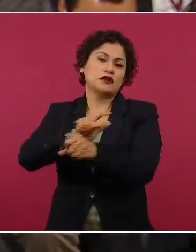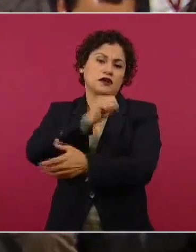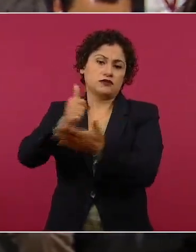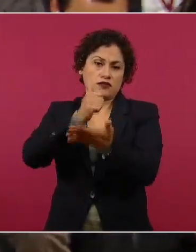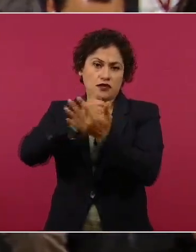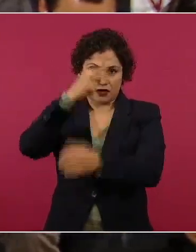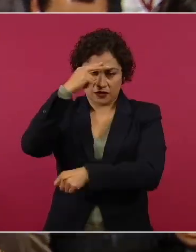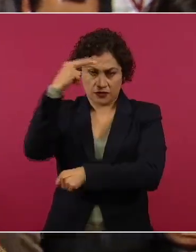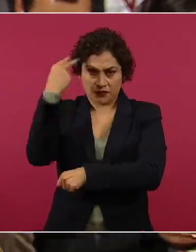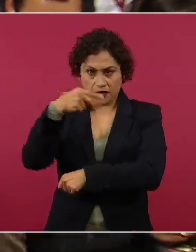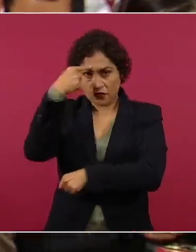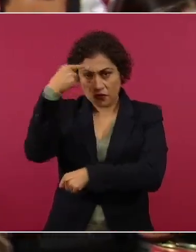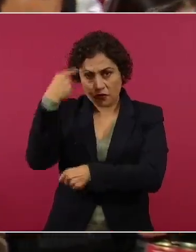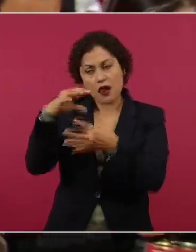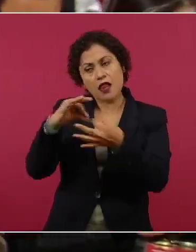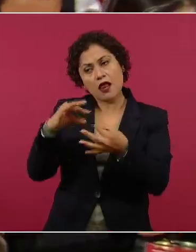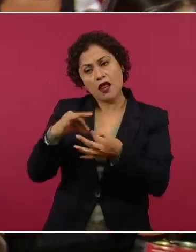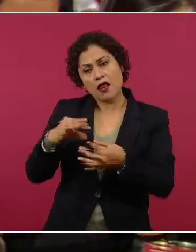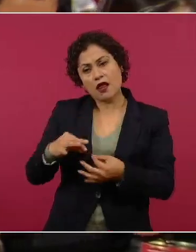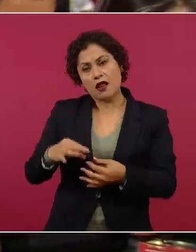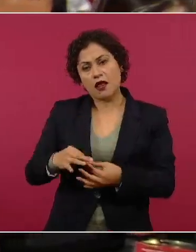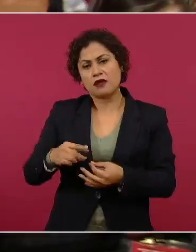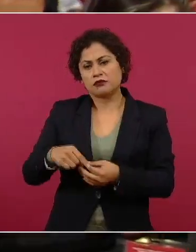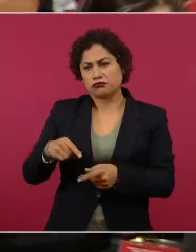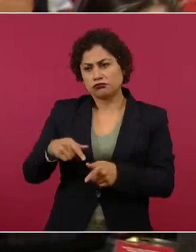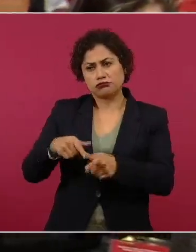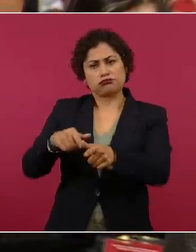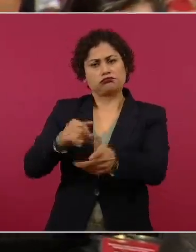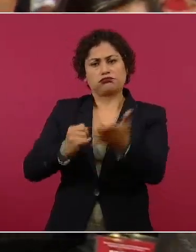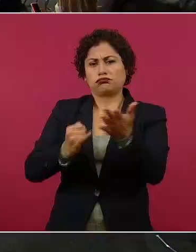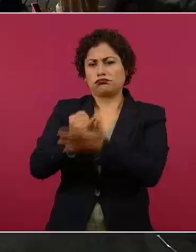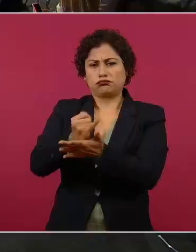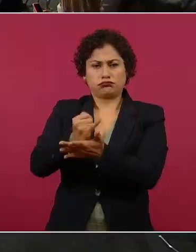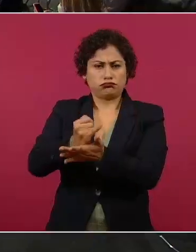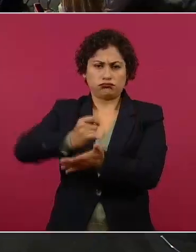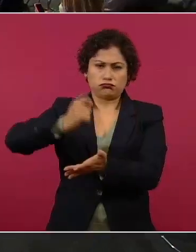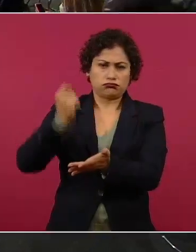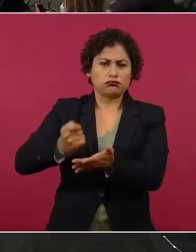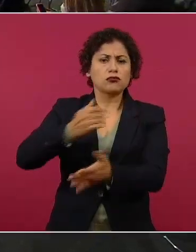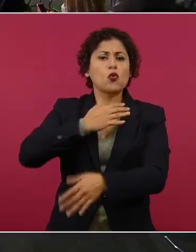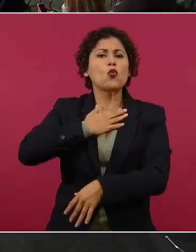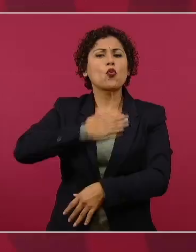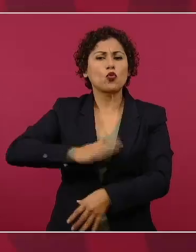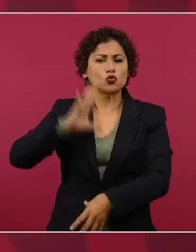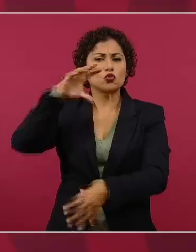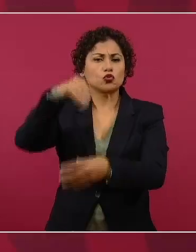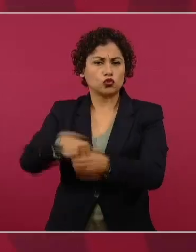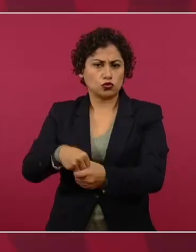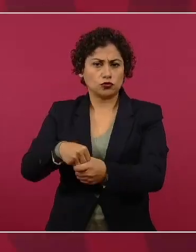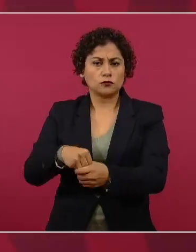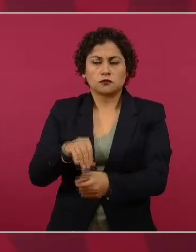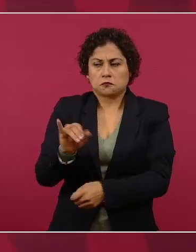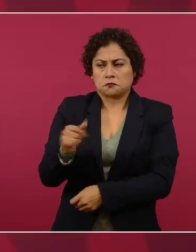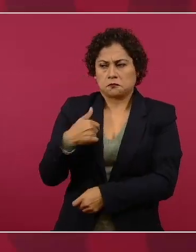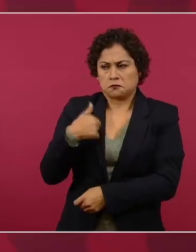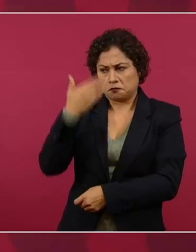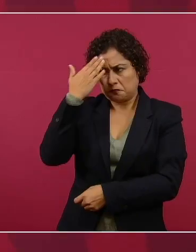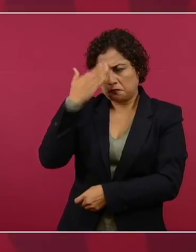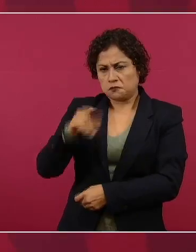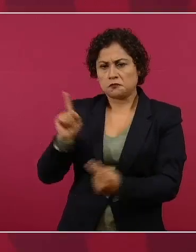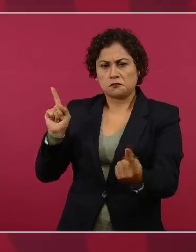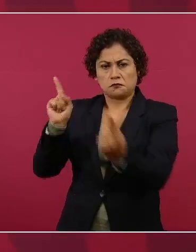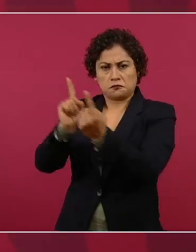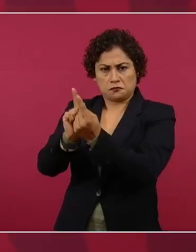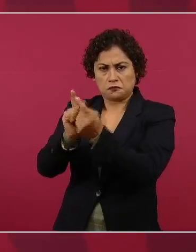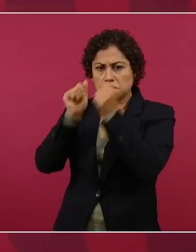las circunstancias y que la justicia proceda como tenga que proceder. Y estoy seguro que va a escucharnos sin problema. Perfecto. Y